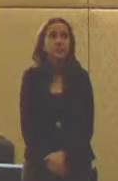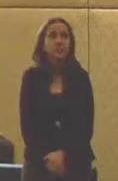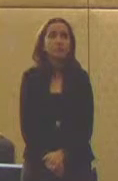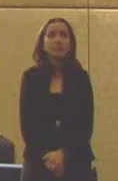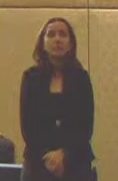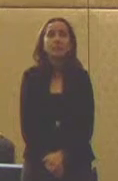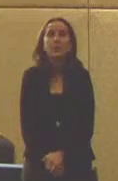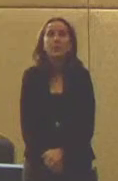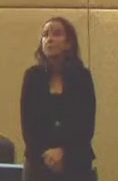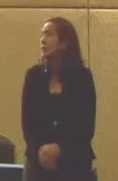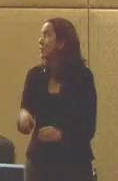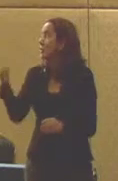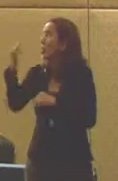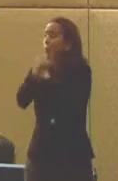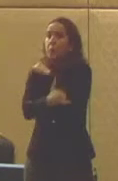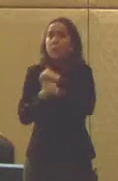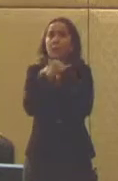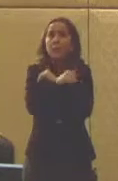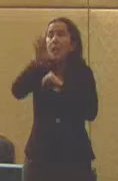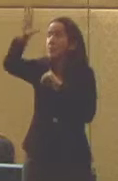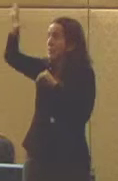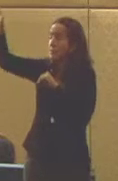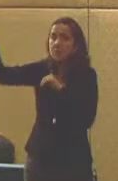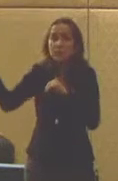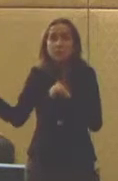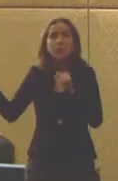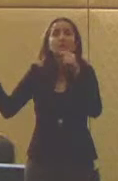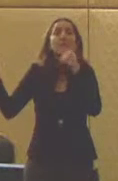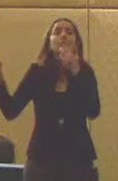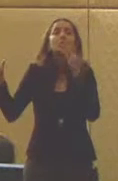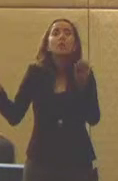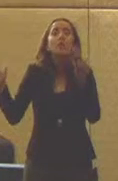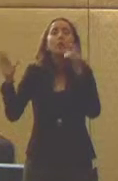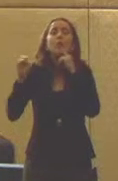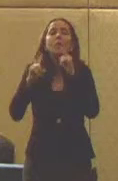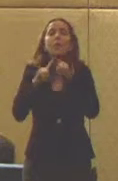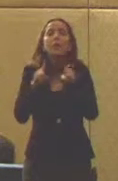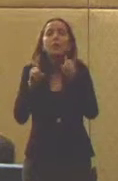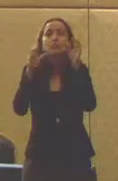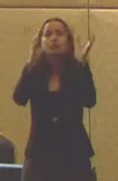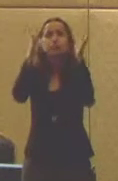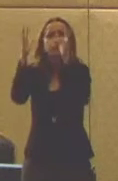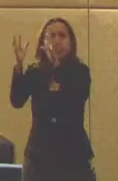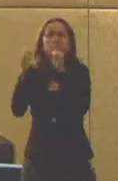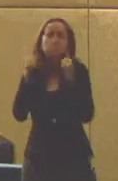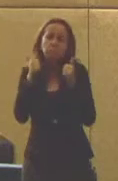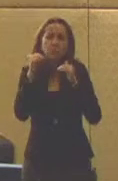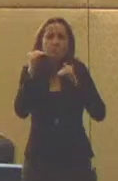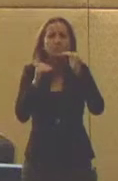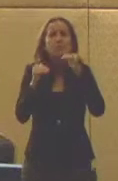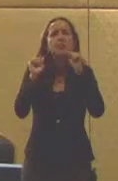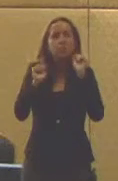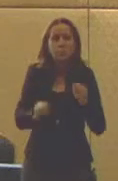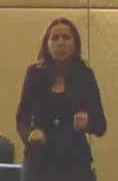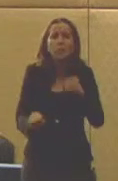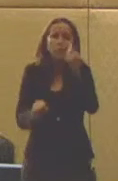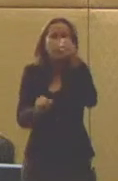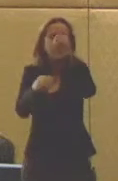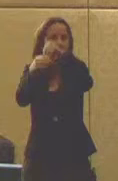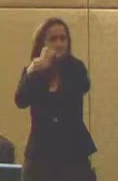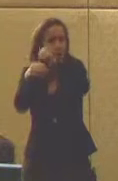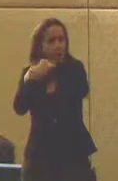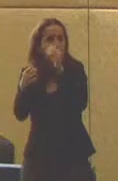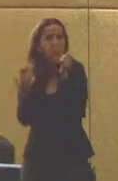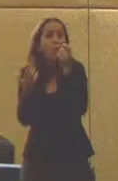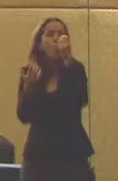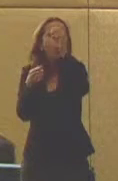Estos son los países donde se hizo la aplicación del índice. Más o menos, como pueden ver, hay una distribución bastante equilibrada en la región, desde Centroamérica, región